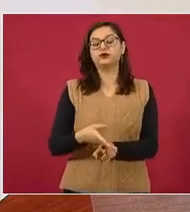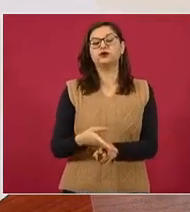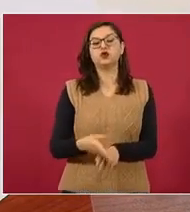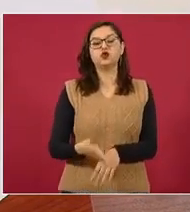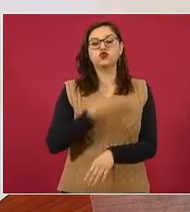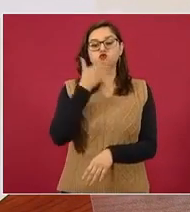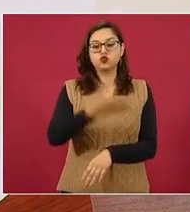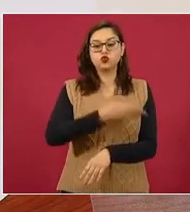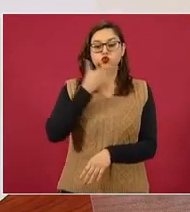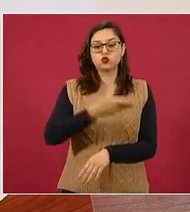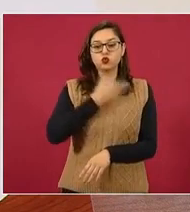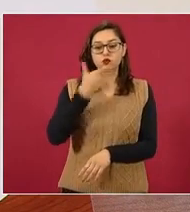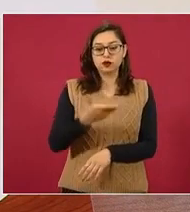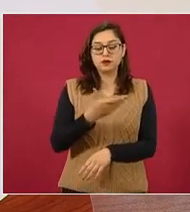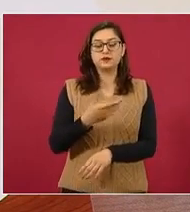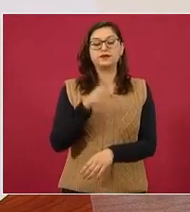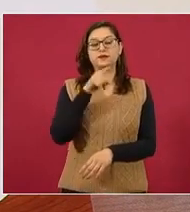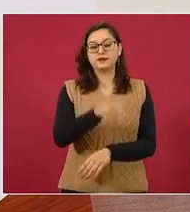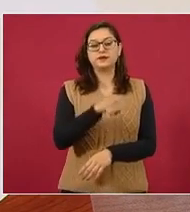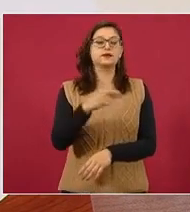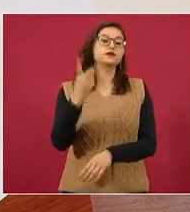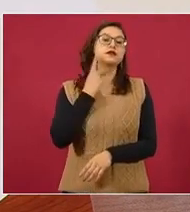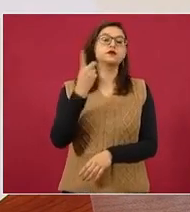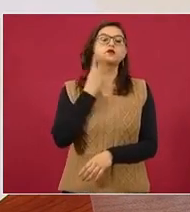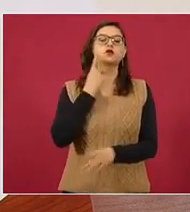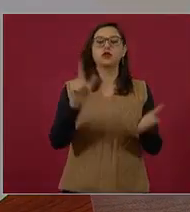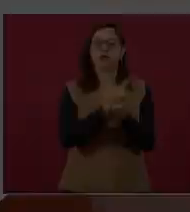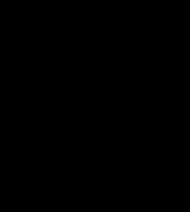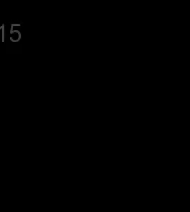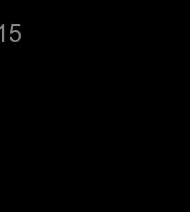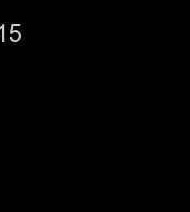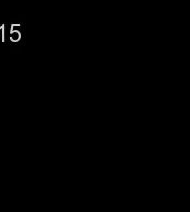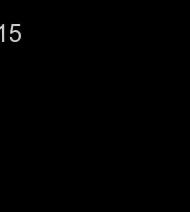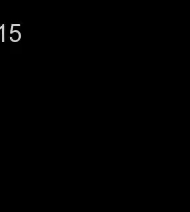para que aprobaran la llamada reforma energética